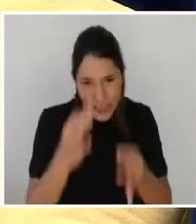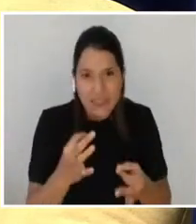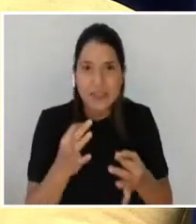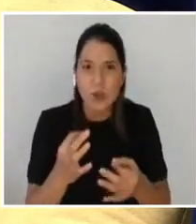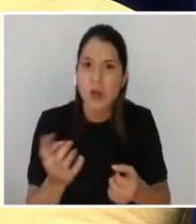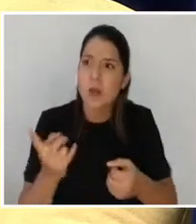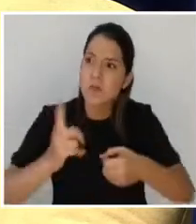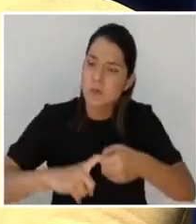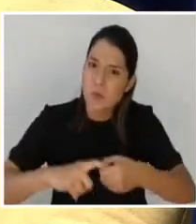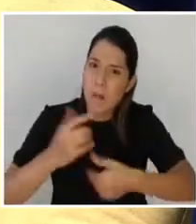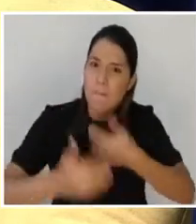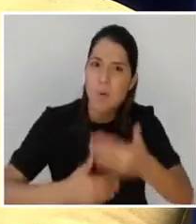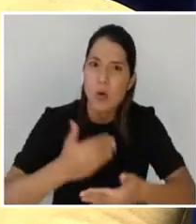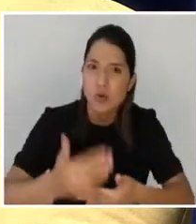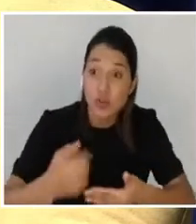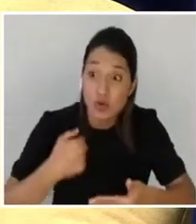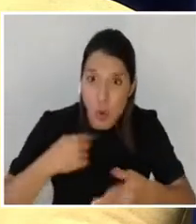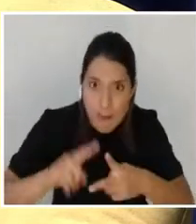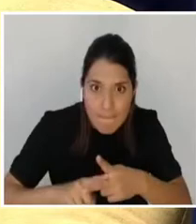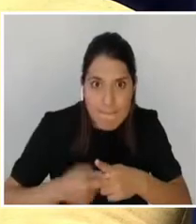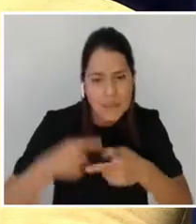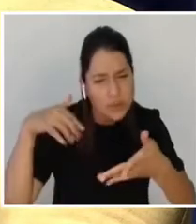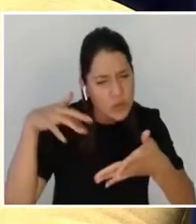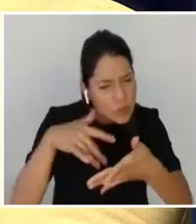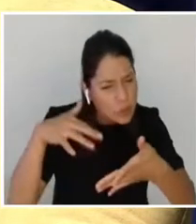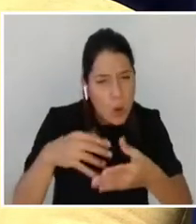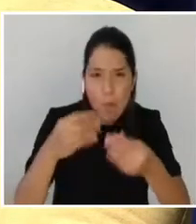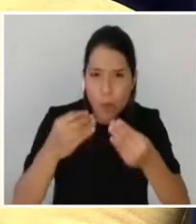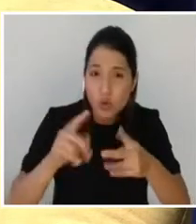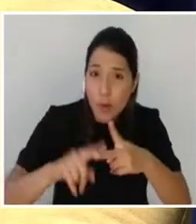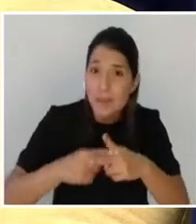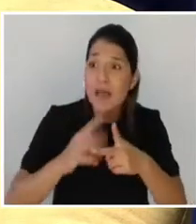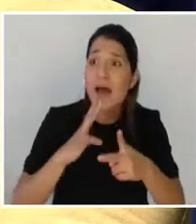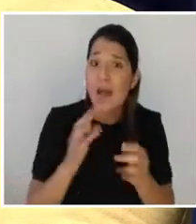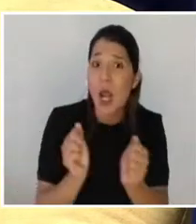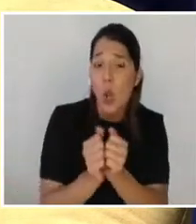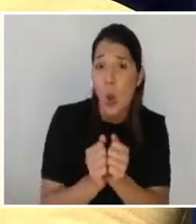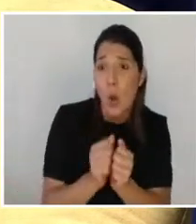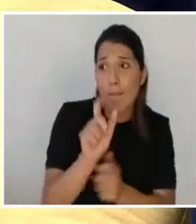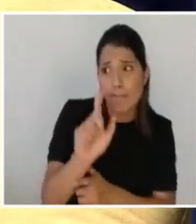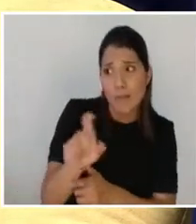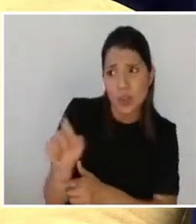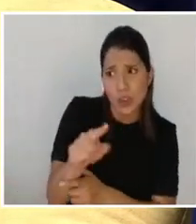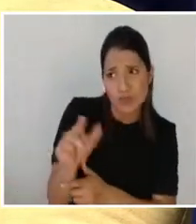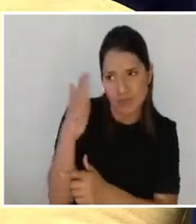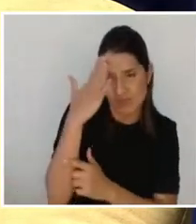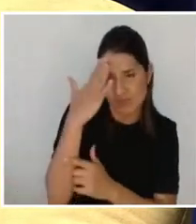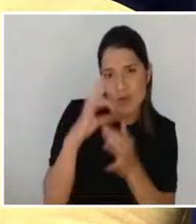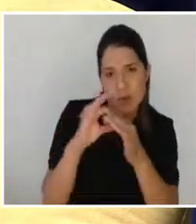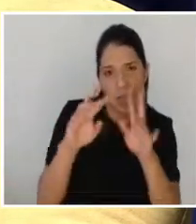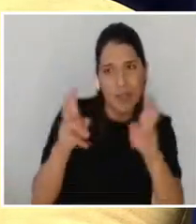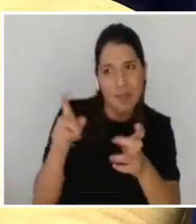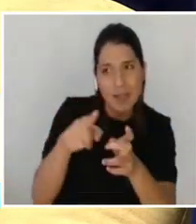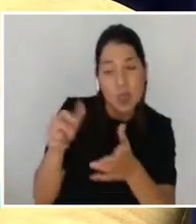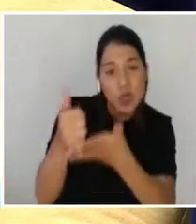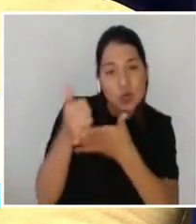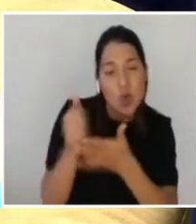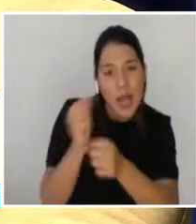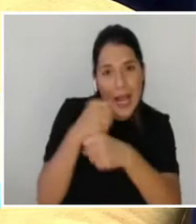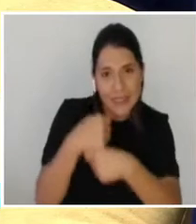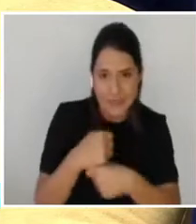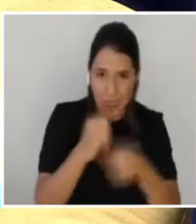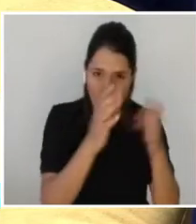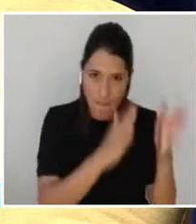empecé a capacitar mucho, empecé a hablar con gente que sabía del tema, ¿verdad? Para que me ayudaran a hacer un programa, y eso es lo que me ha